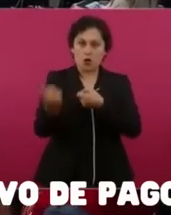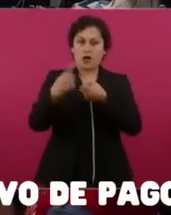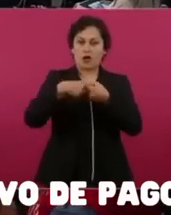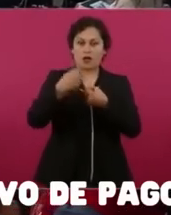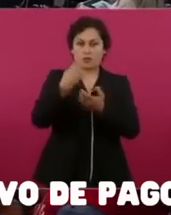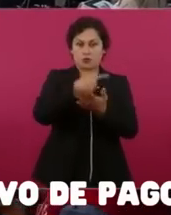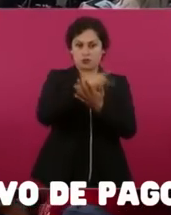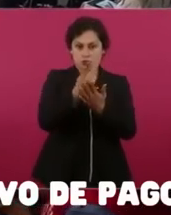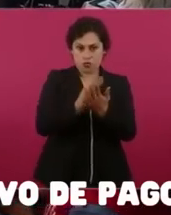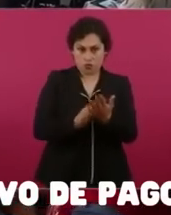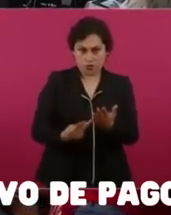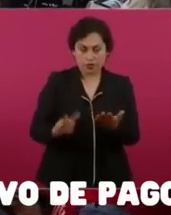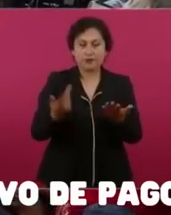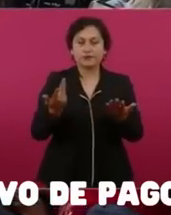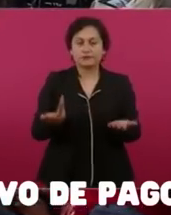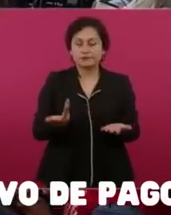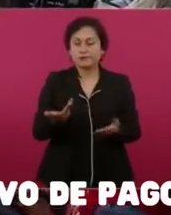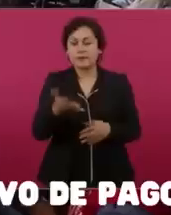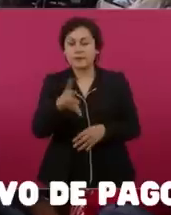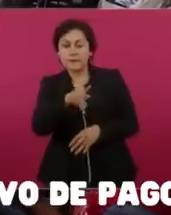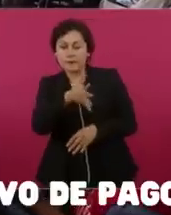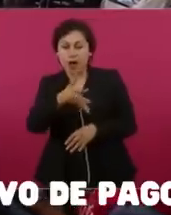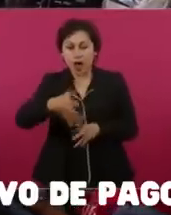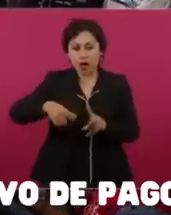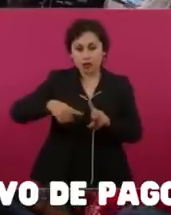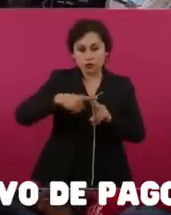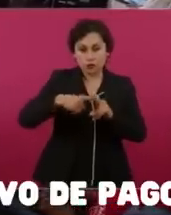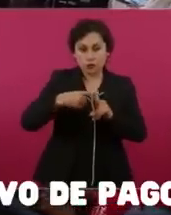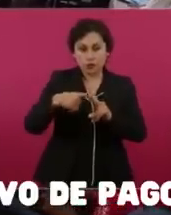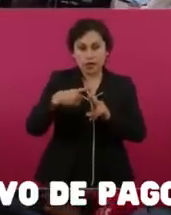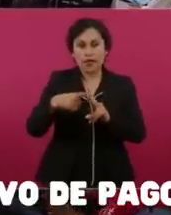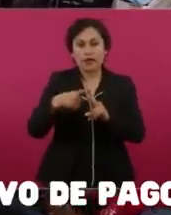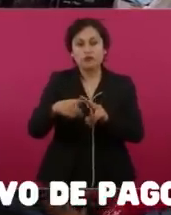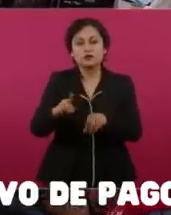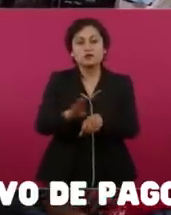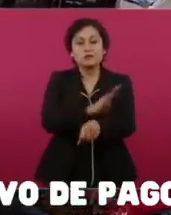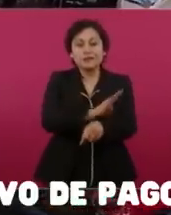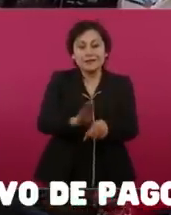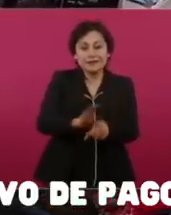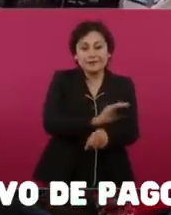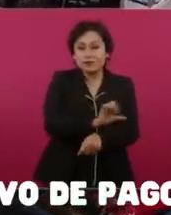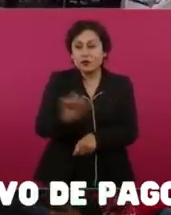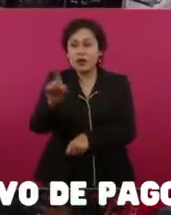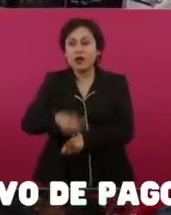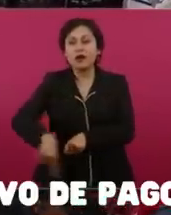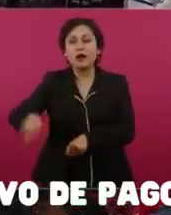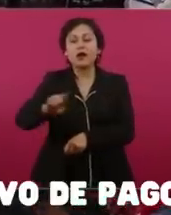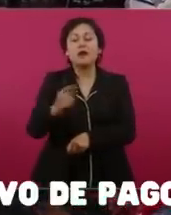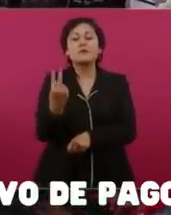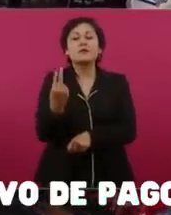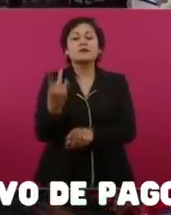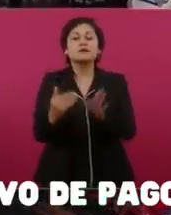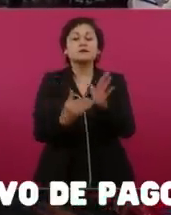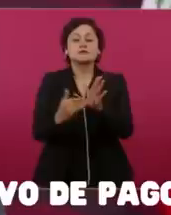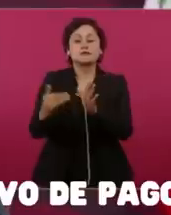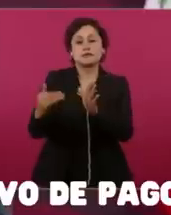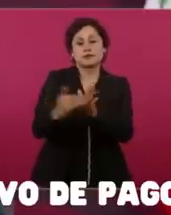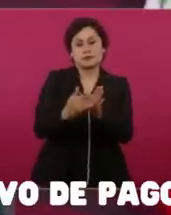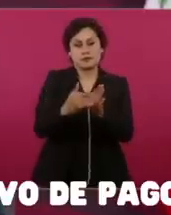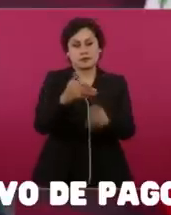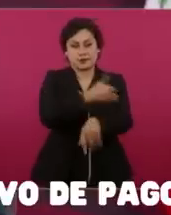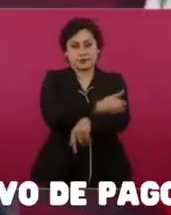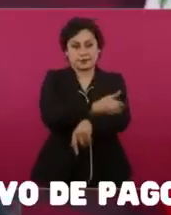en promedio se está beneficiando a veintiún millones de familias